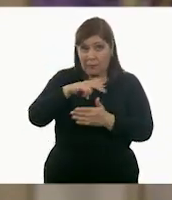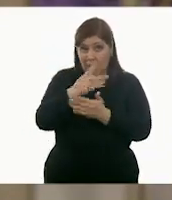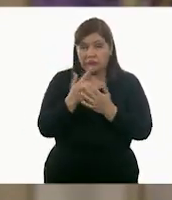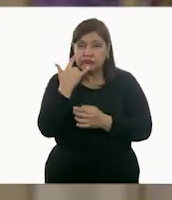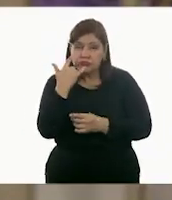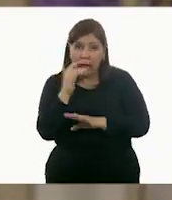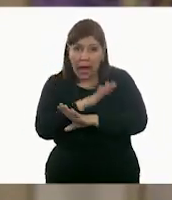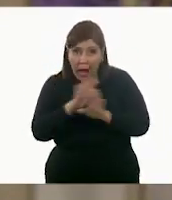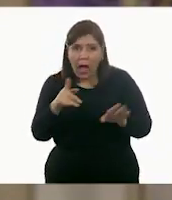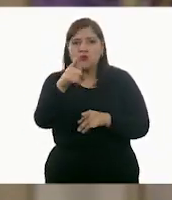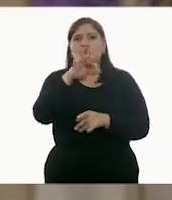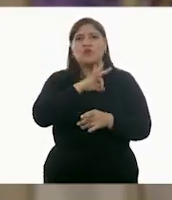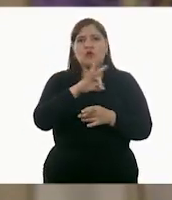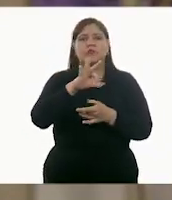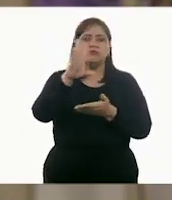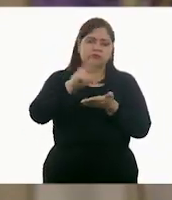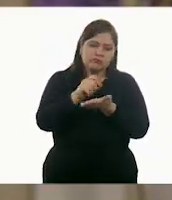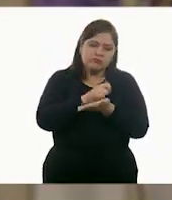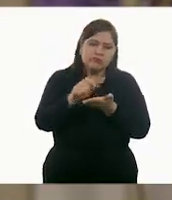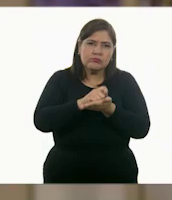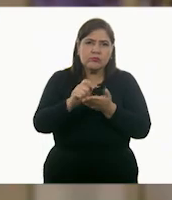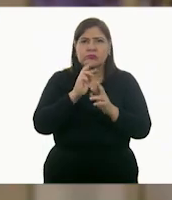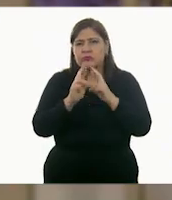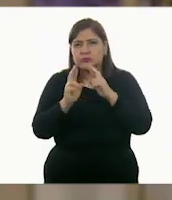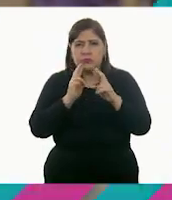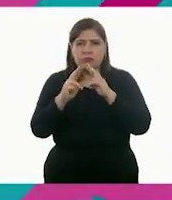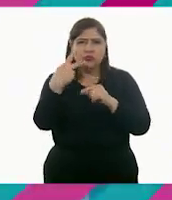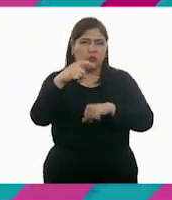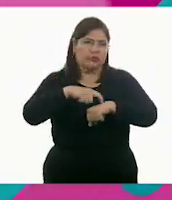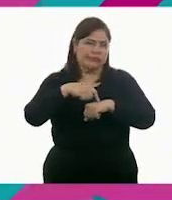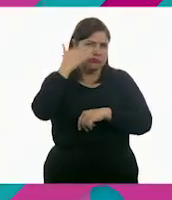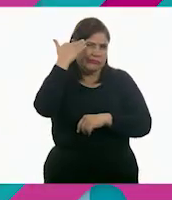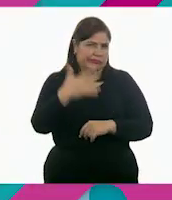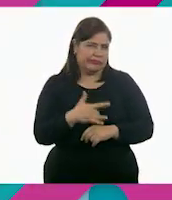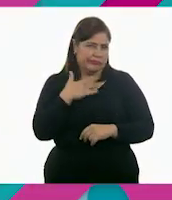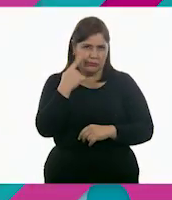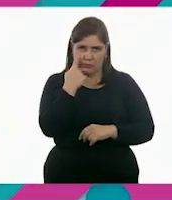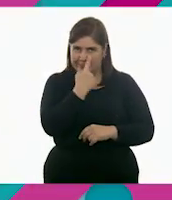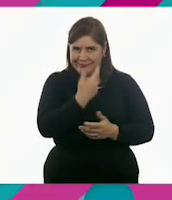programa puedas responderlas y hacerlas a tu ritmo.